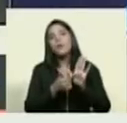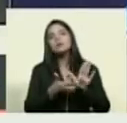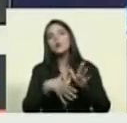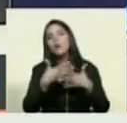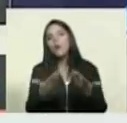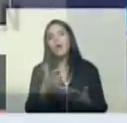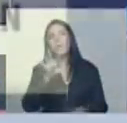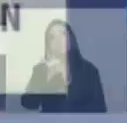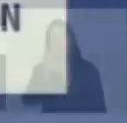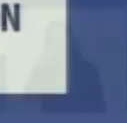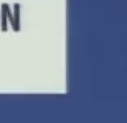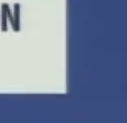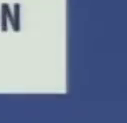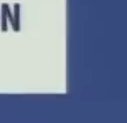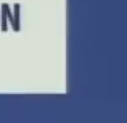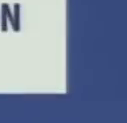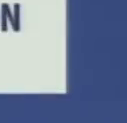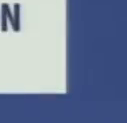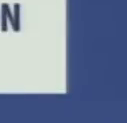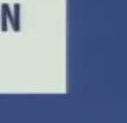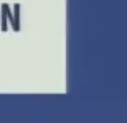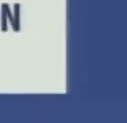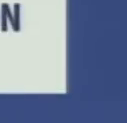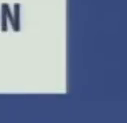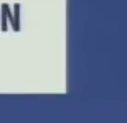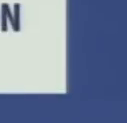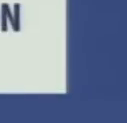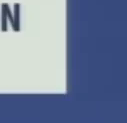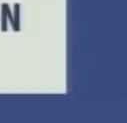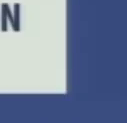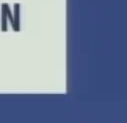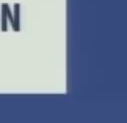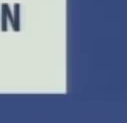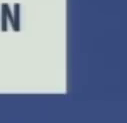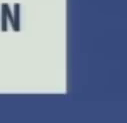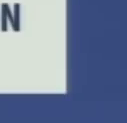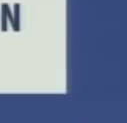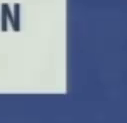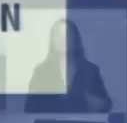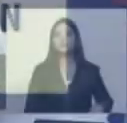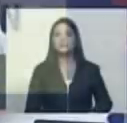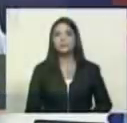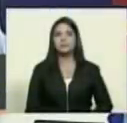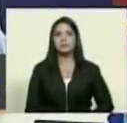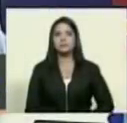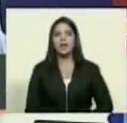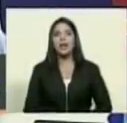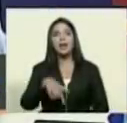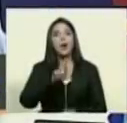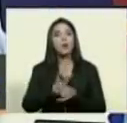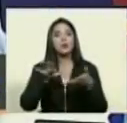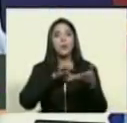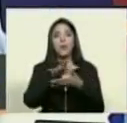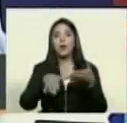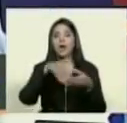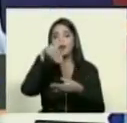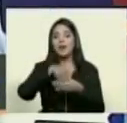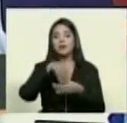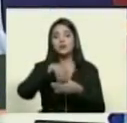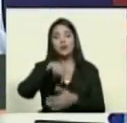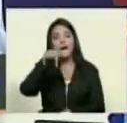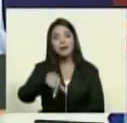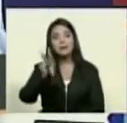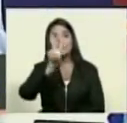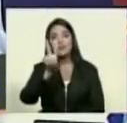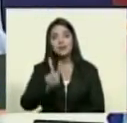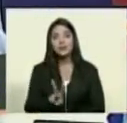de este continente hace elecciones sin que se presente un solo percance. La única vez que ha habido violencia en elecciones en